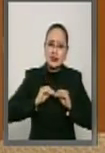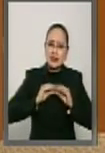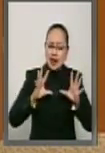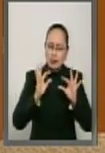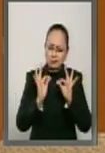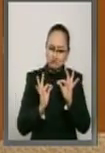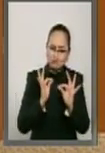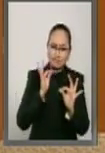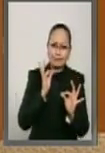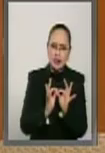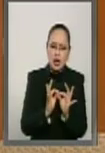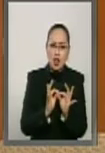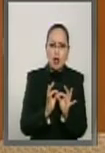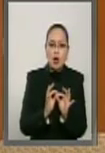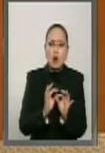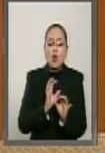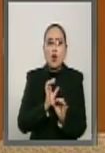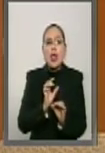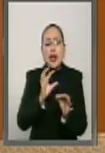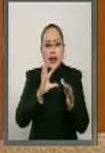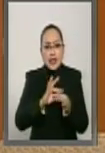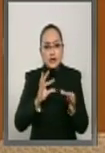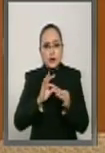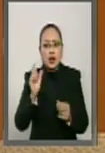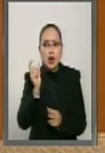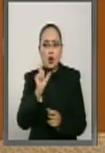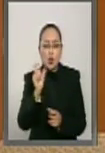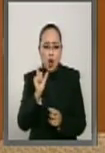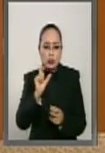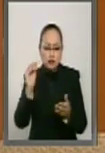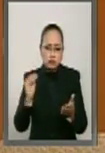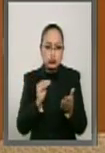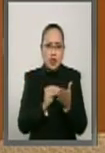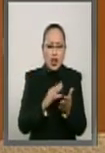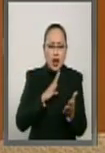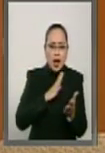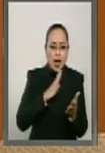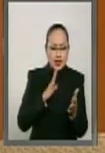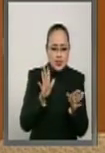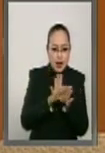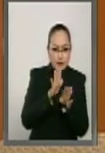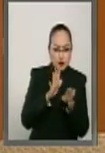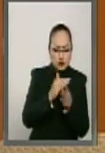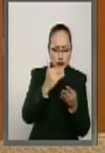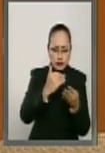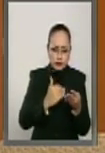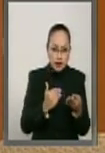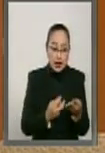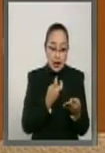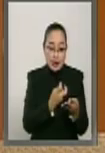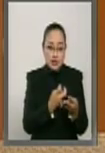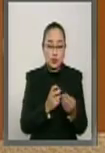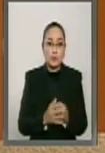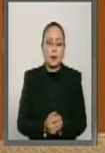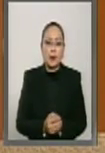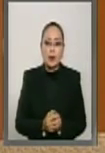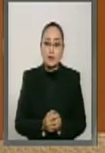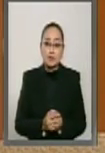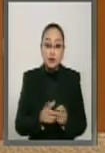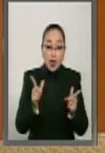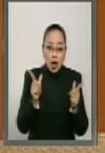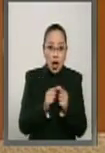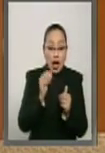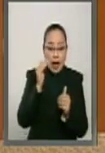referir que concluirán cuando se actualice alguno de los siguientes supuestos: haya concluido el